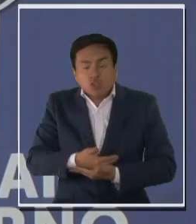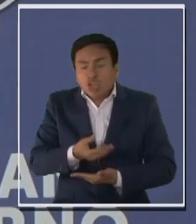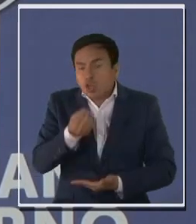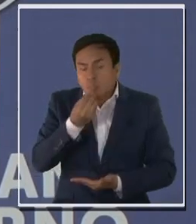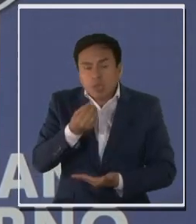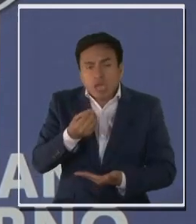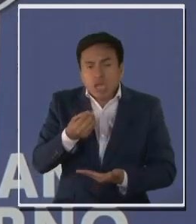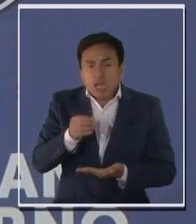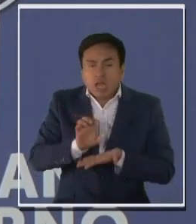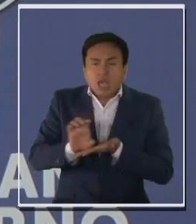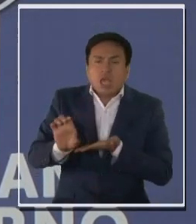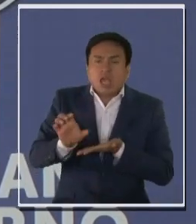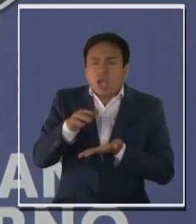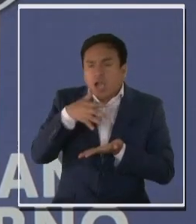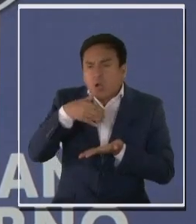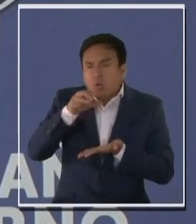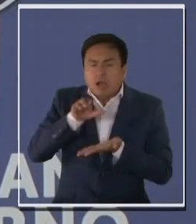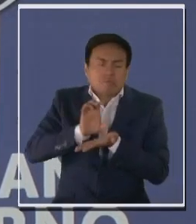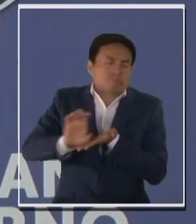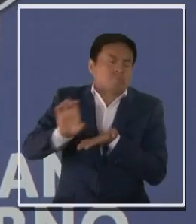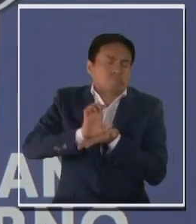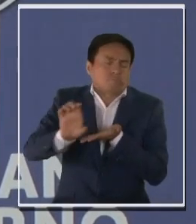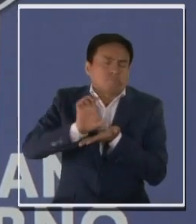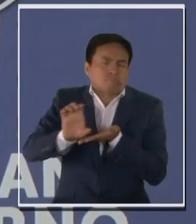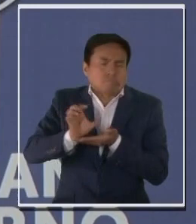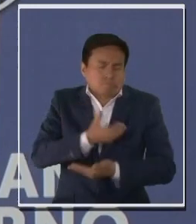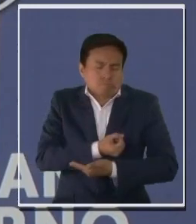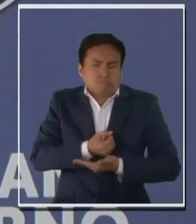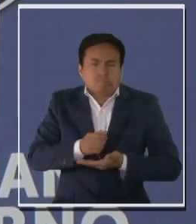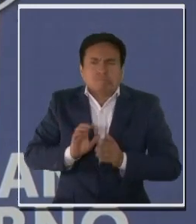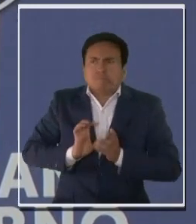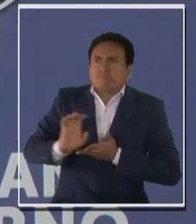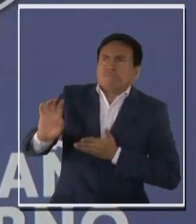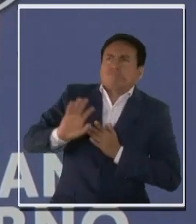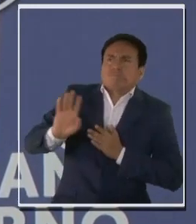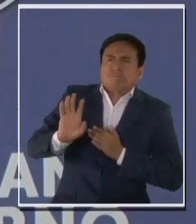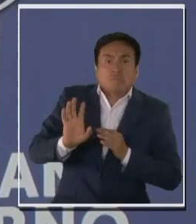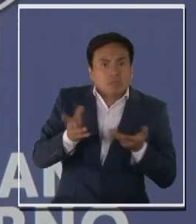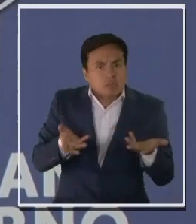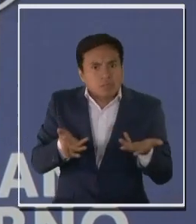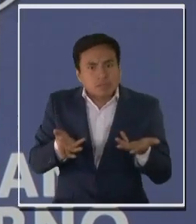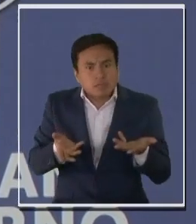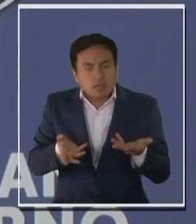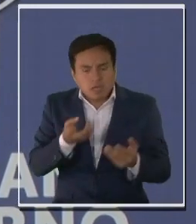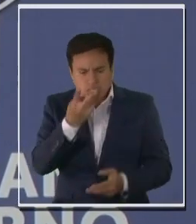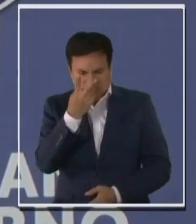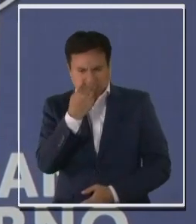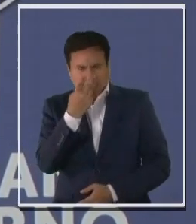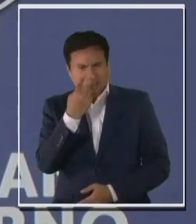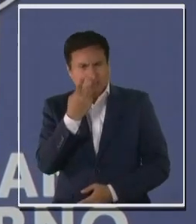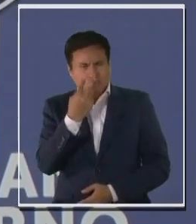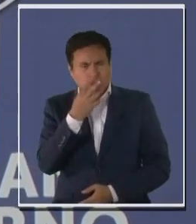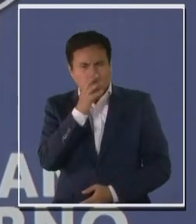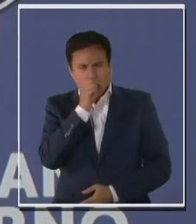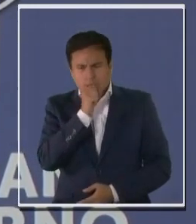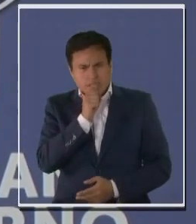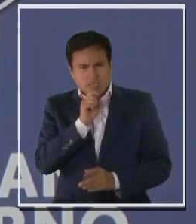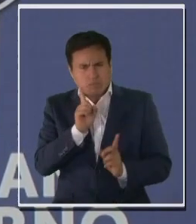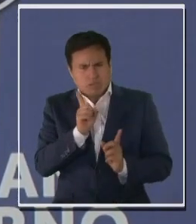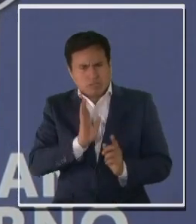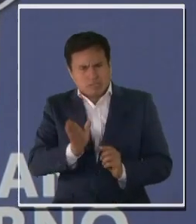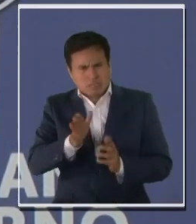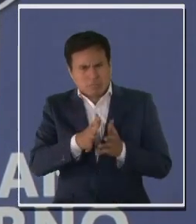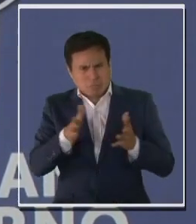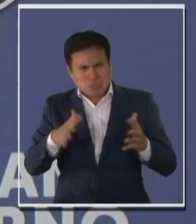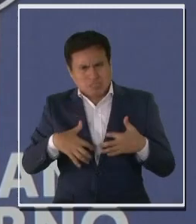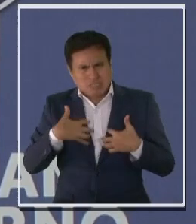deja de beber líquido rechaza la lactancia materna empieza a tener un llanto que sea insostenible o con